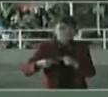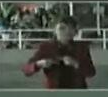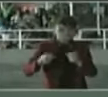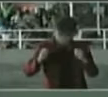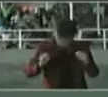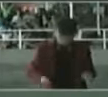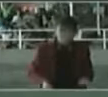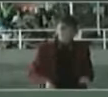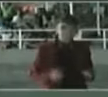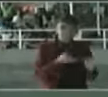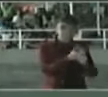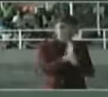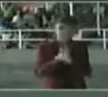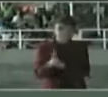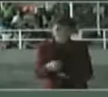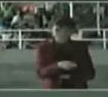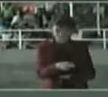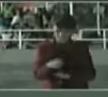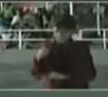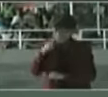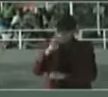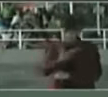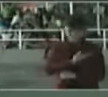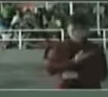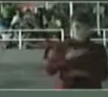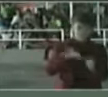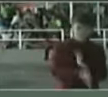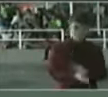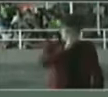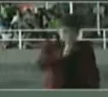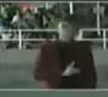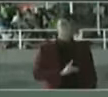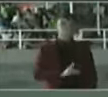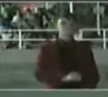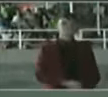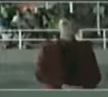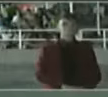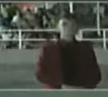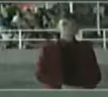puedan escuchar de sus padres esta decisión.